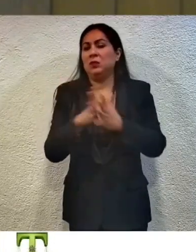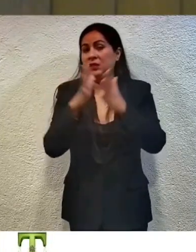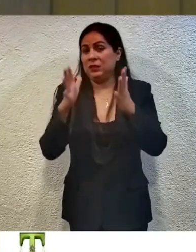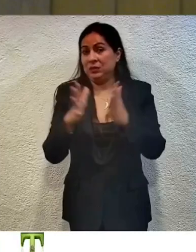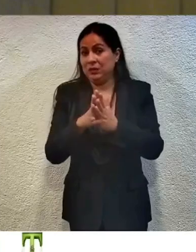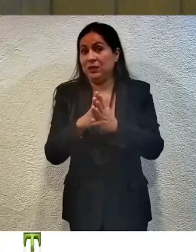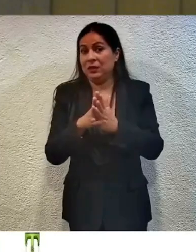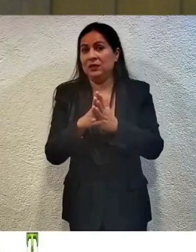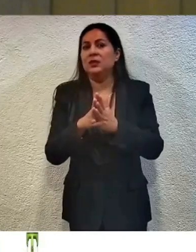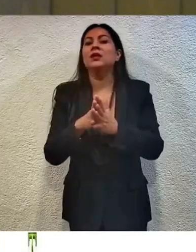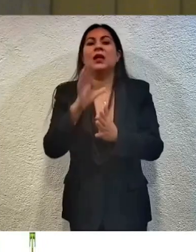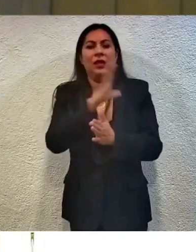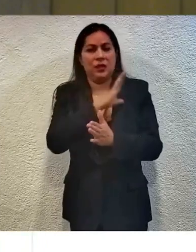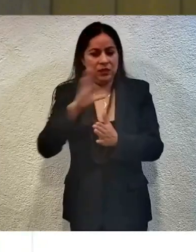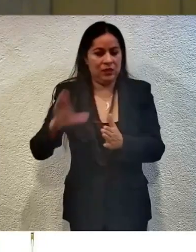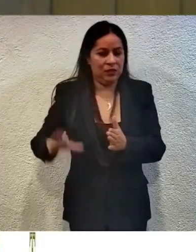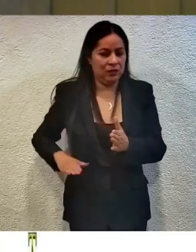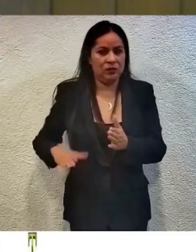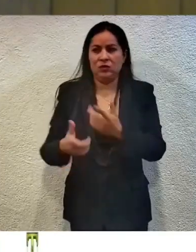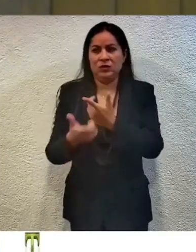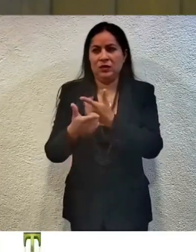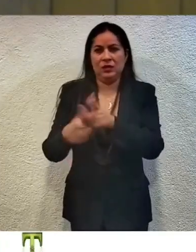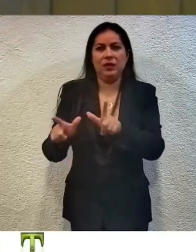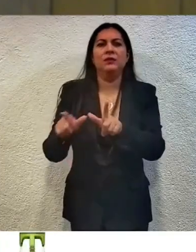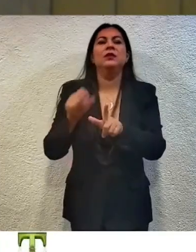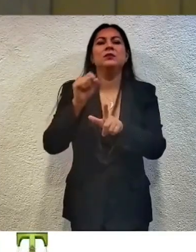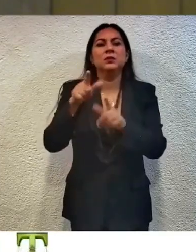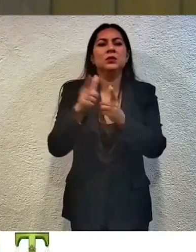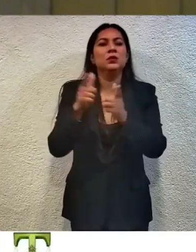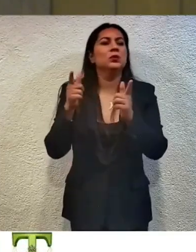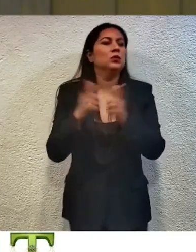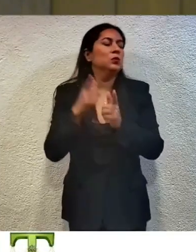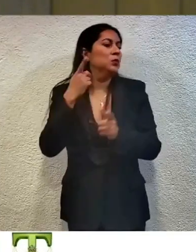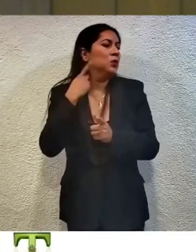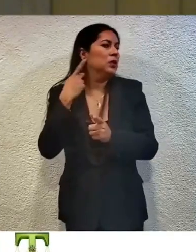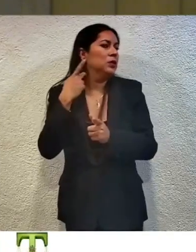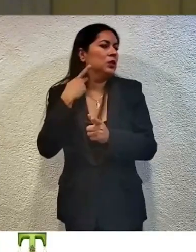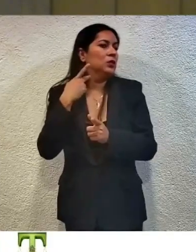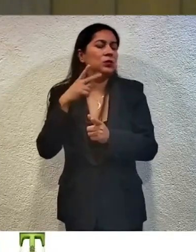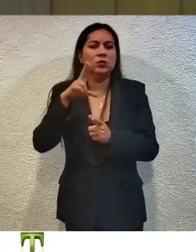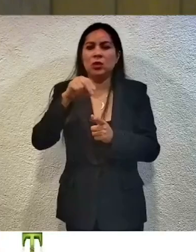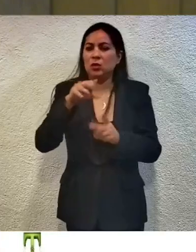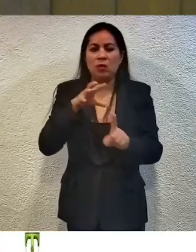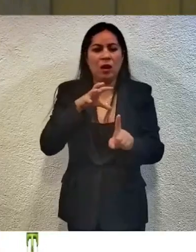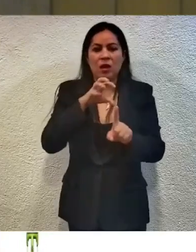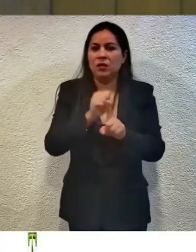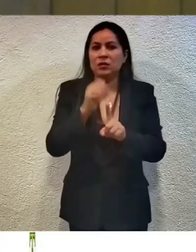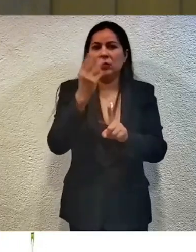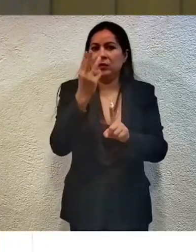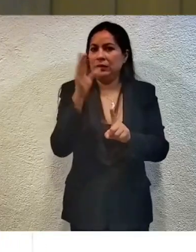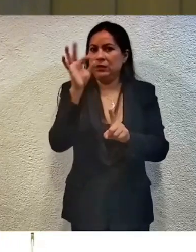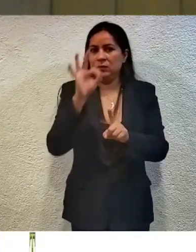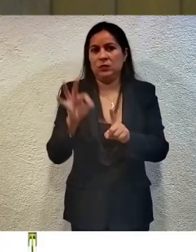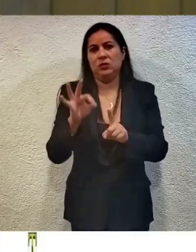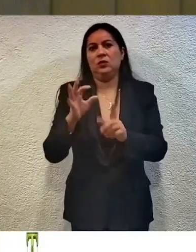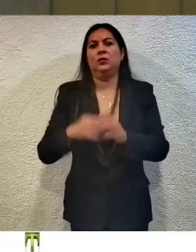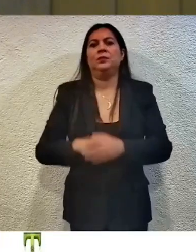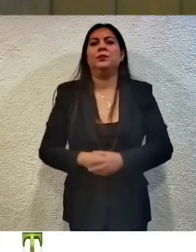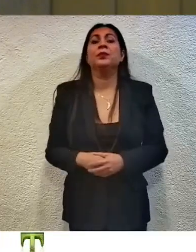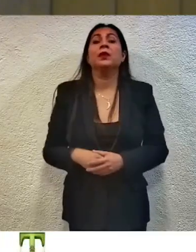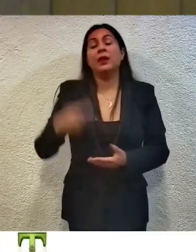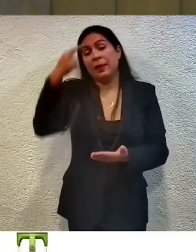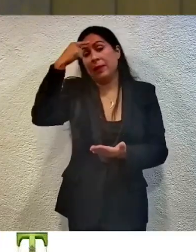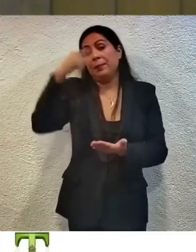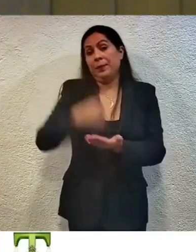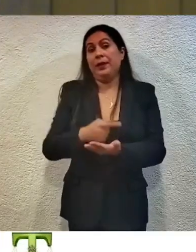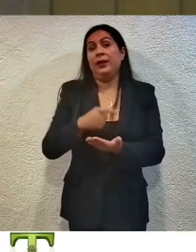es decir, las candidaturas independientes y los partidos políticos que no obtuvieron el 3%, que para efecto